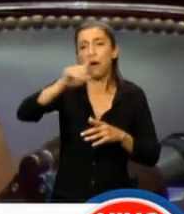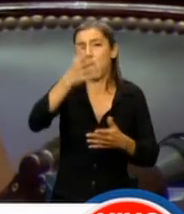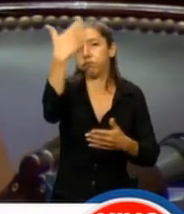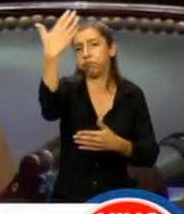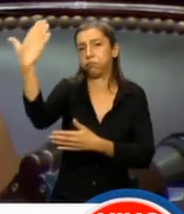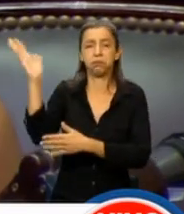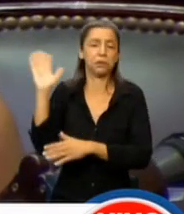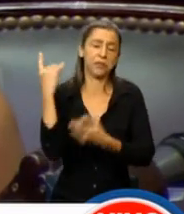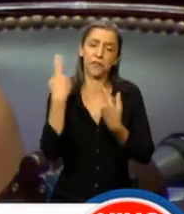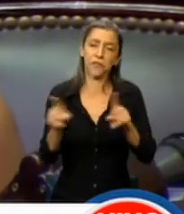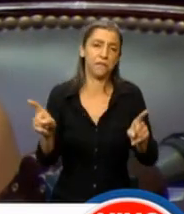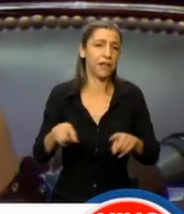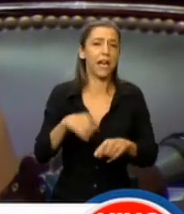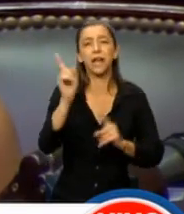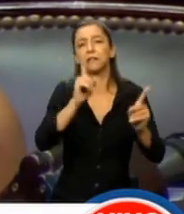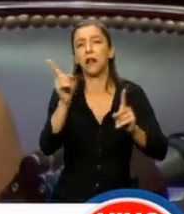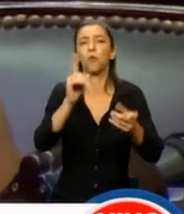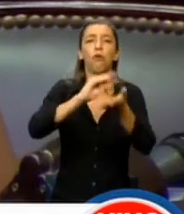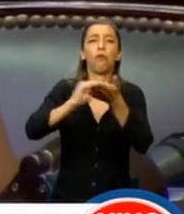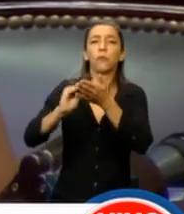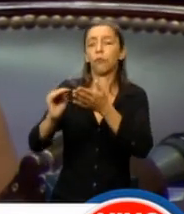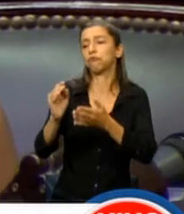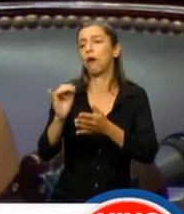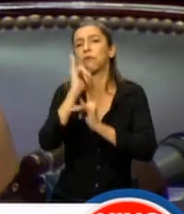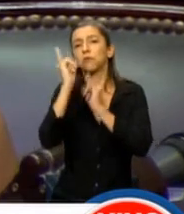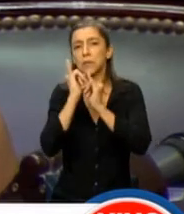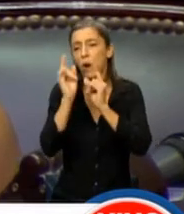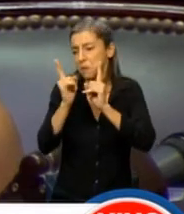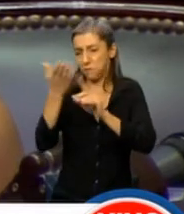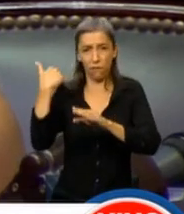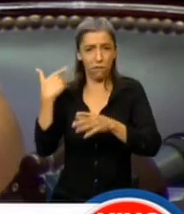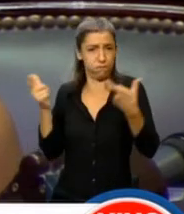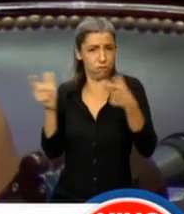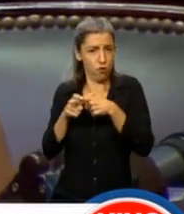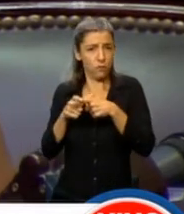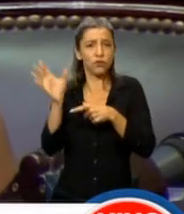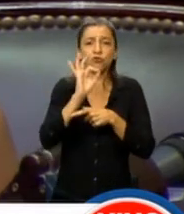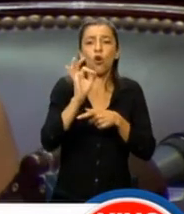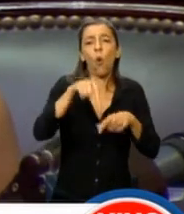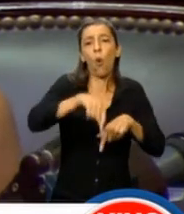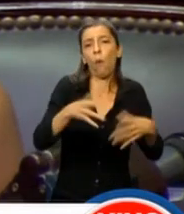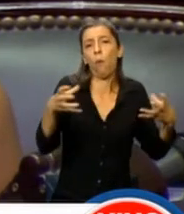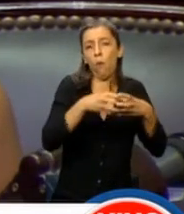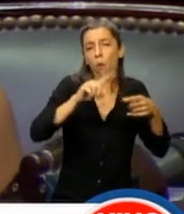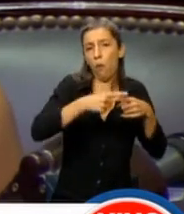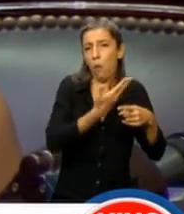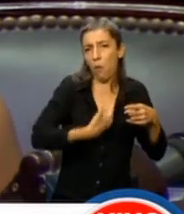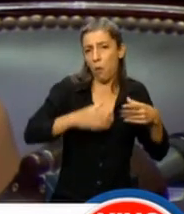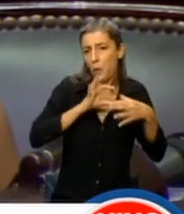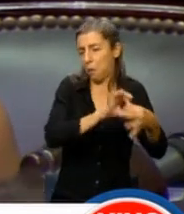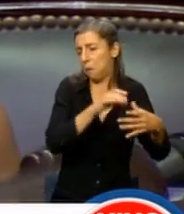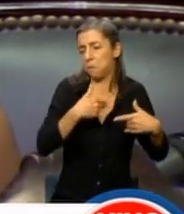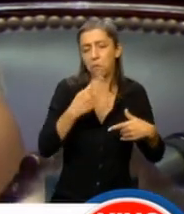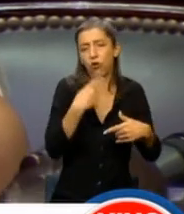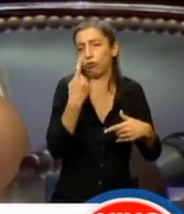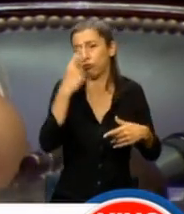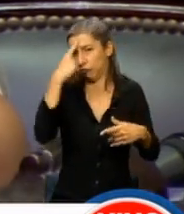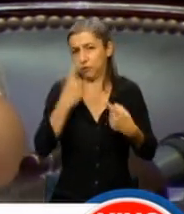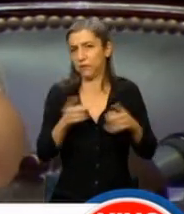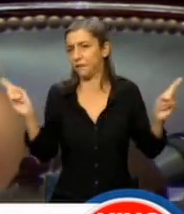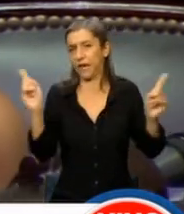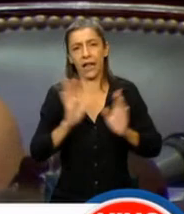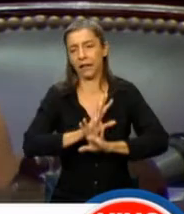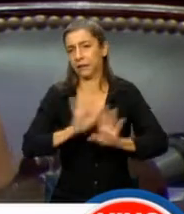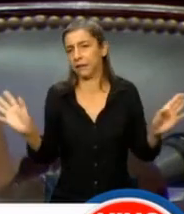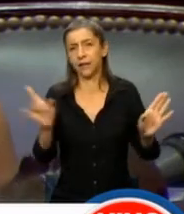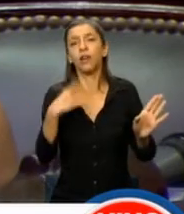que ha expresado algunos diputados, tanto en la comisión como aquí del oficialismo. Nosotros creemos que